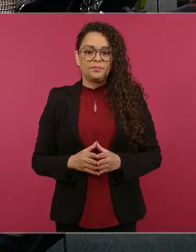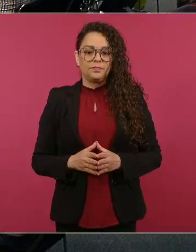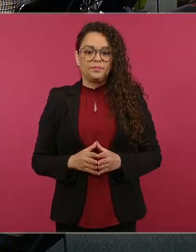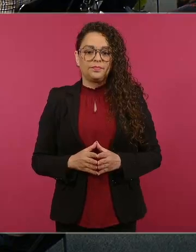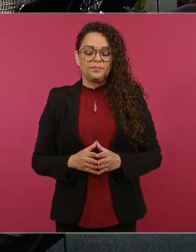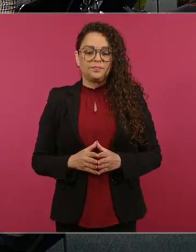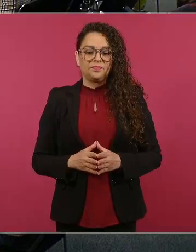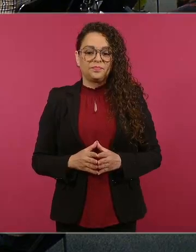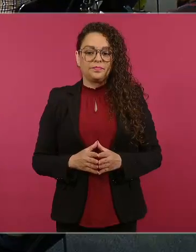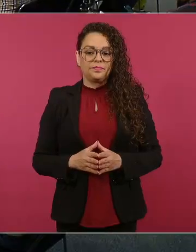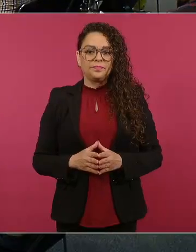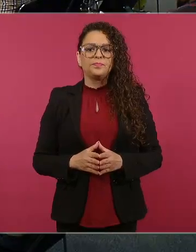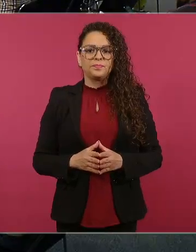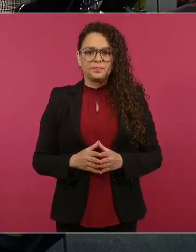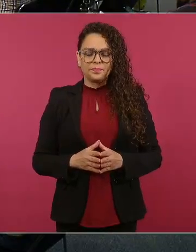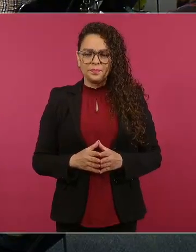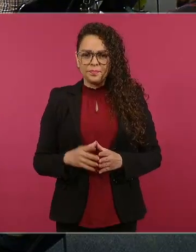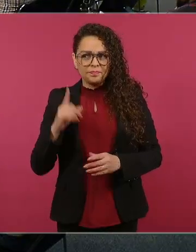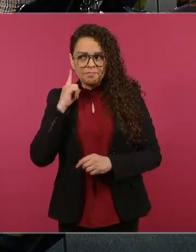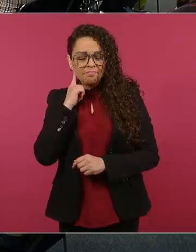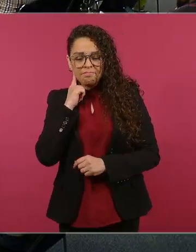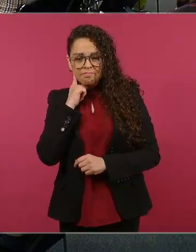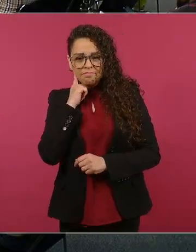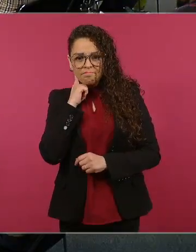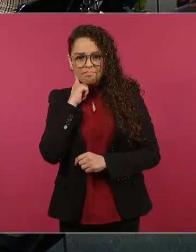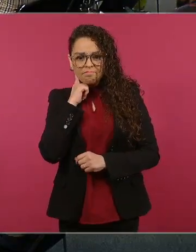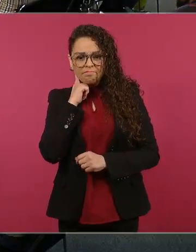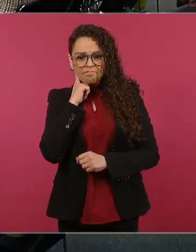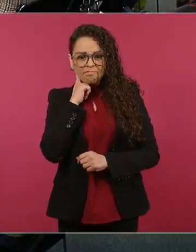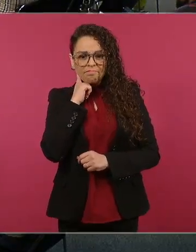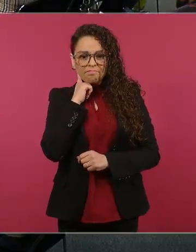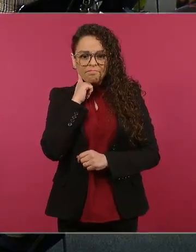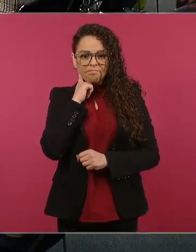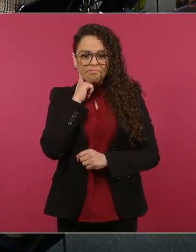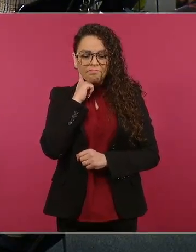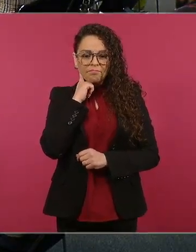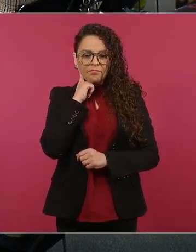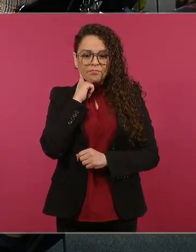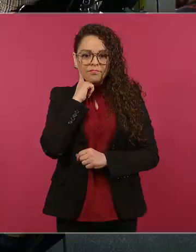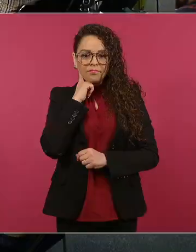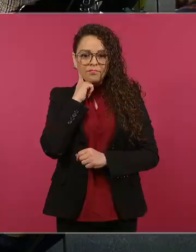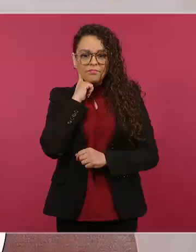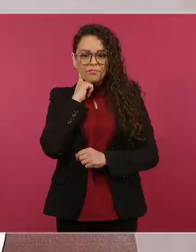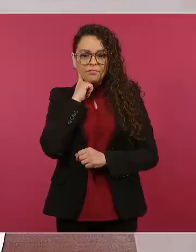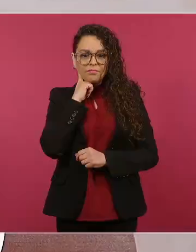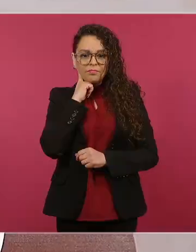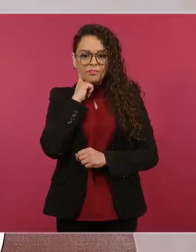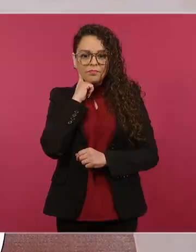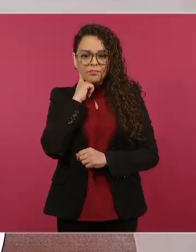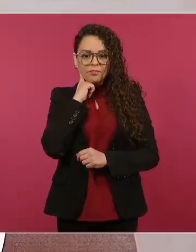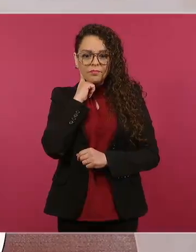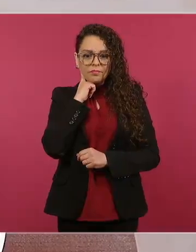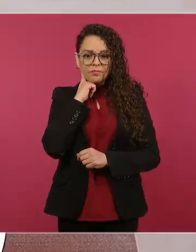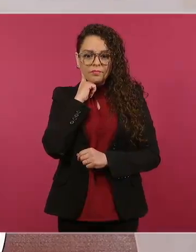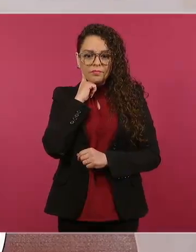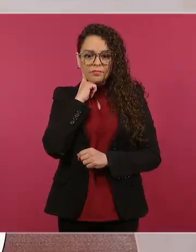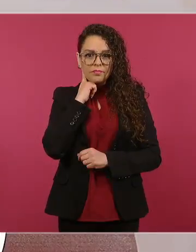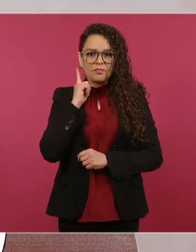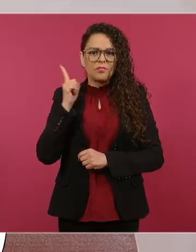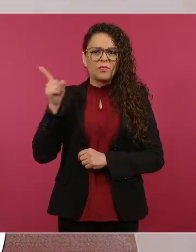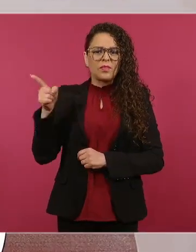nada más es donde… Donde le están dando su… Incluso en el canal de las